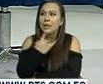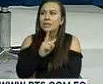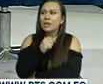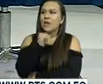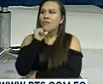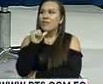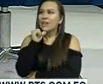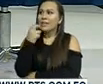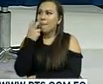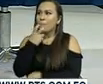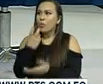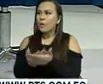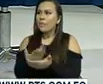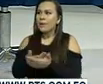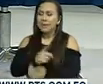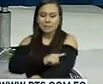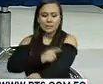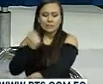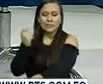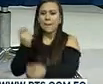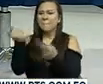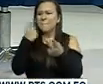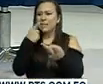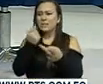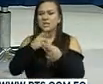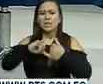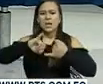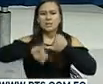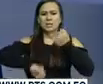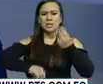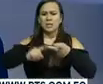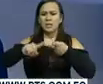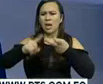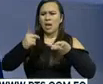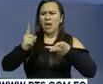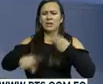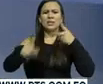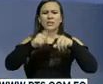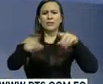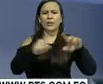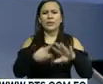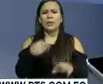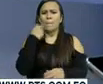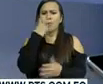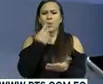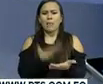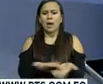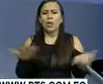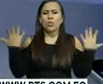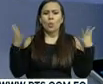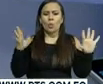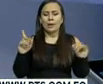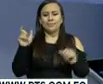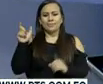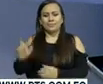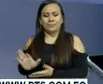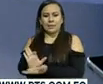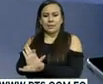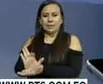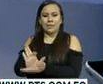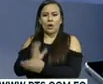en pruebas de vih y paracetamol esto cierto efectivamente él ya es considerado un testigo protegido